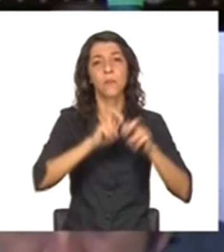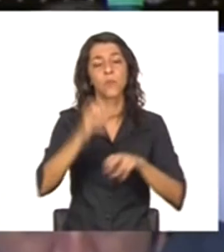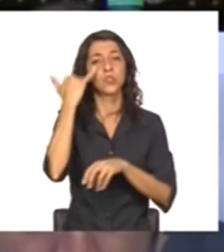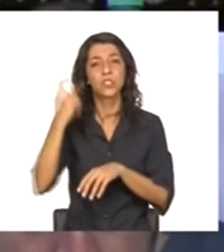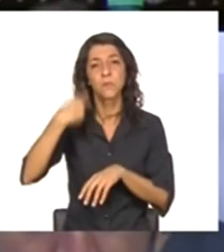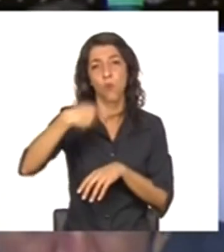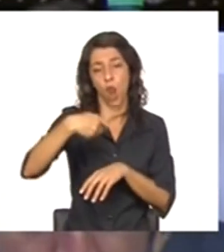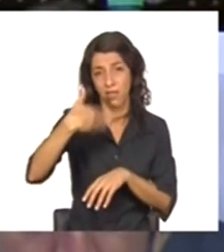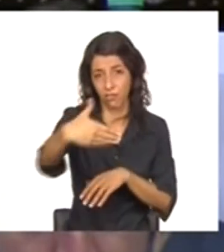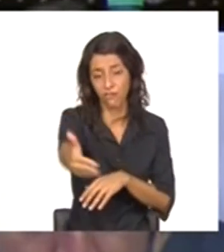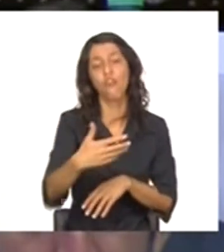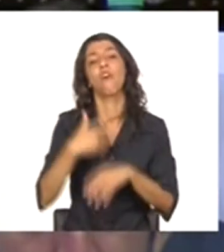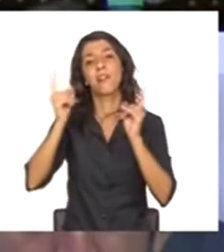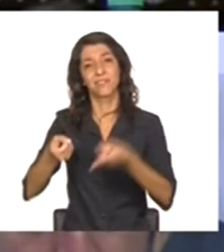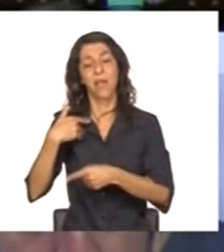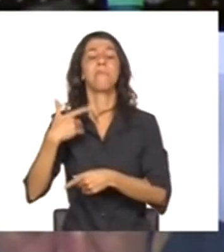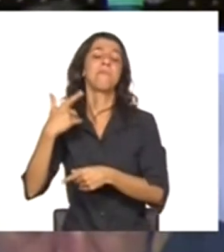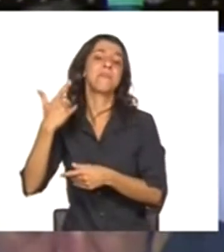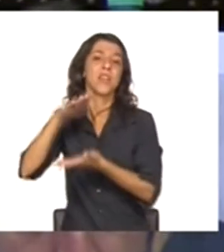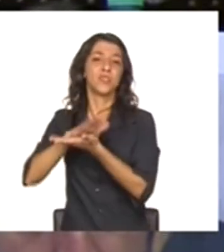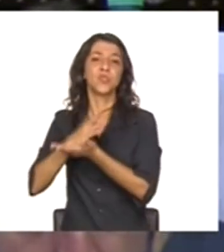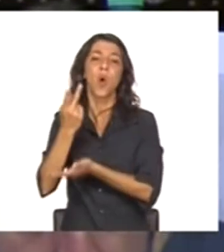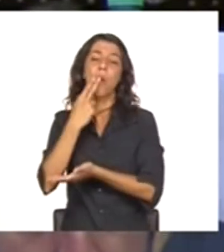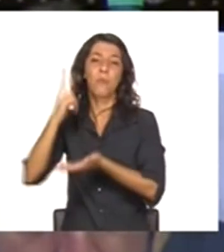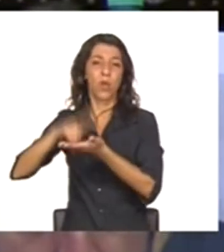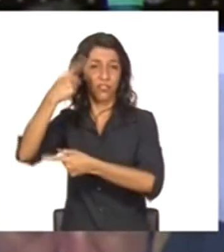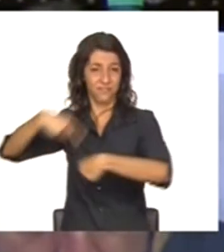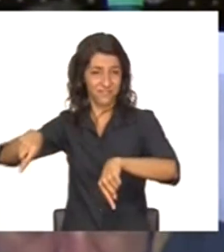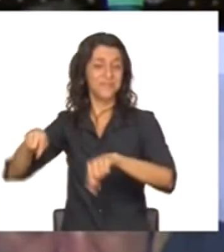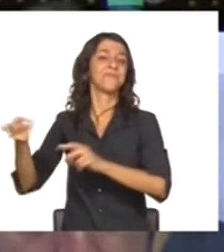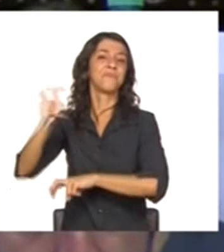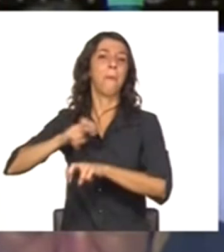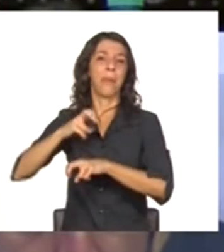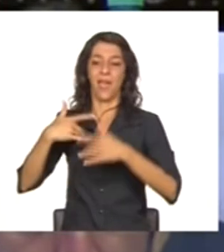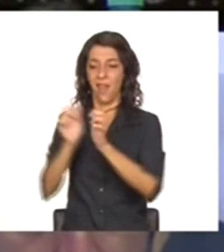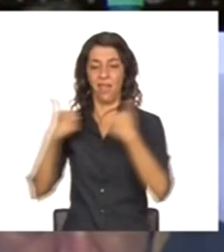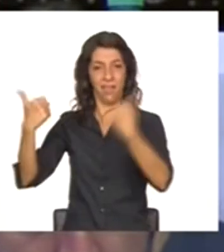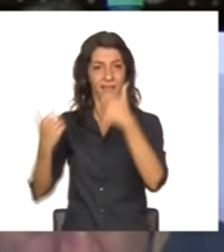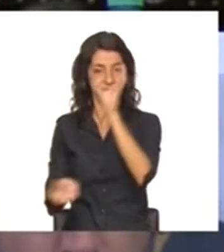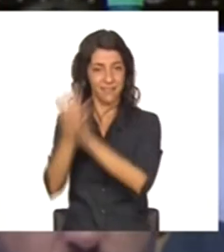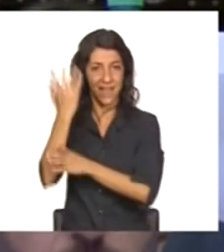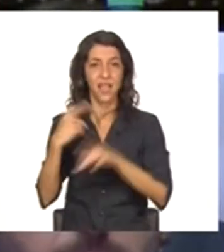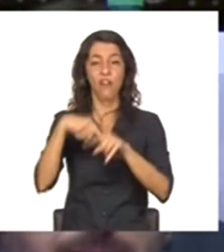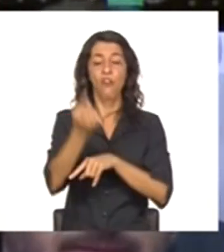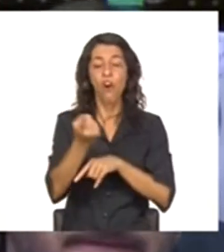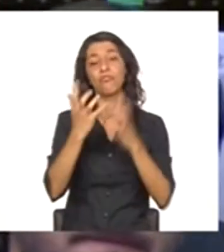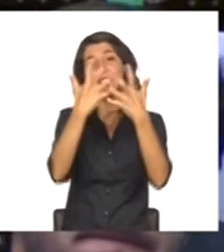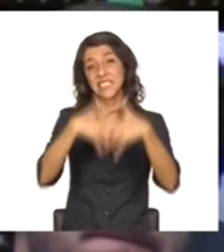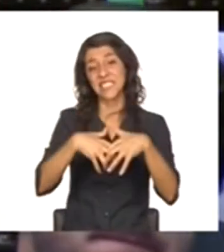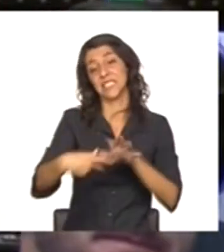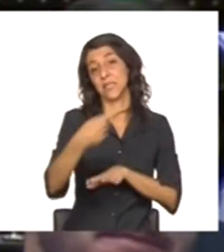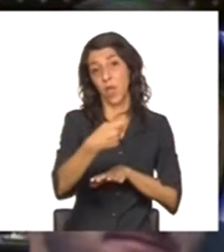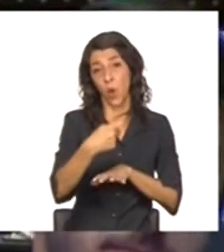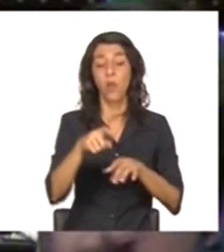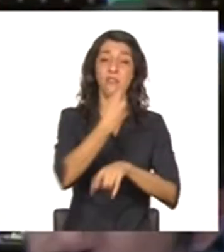la implementación del Tribunal Penal Tributario, implementar las reformas propuestas para la regulación del sistema jubilatorio, preparar un